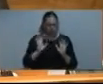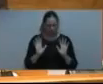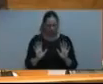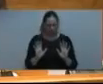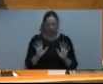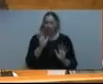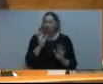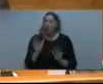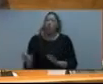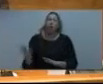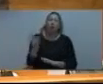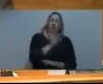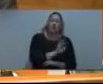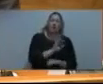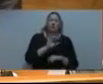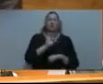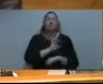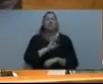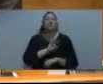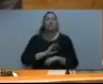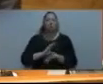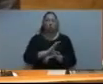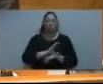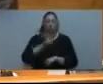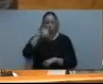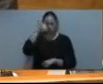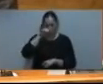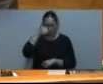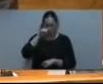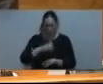Tiene la palabra el señor consejero.